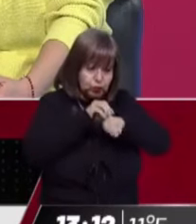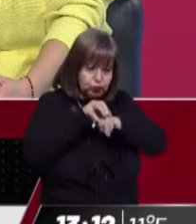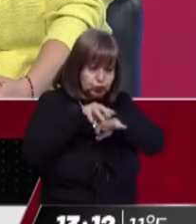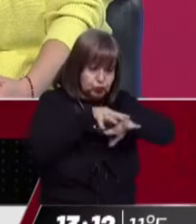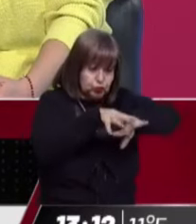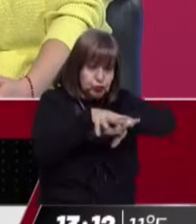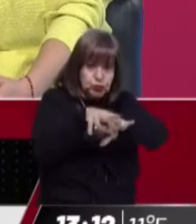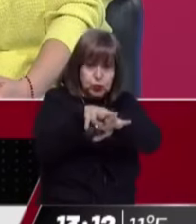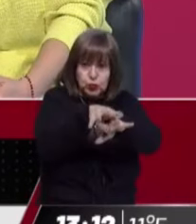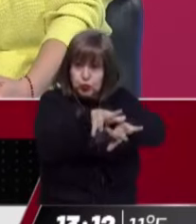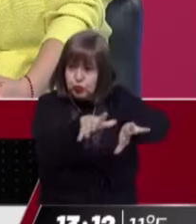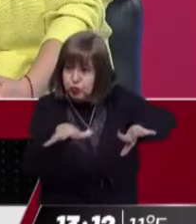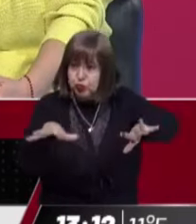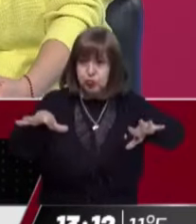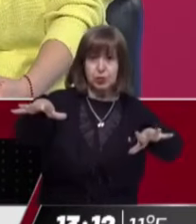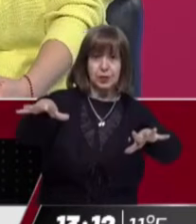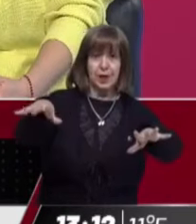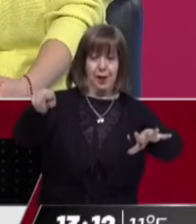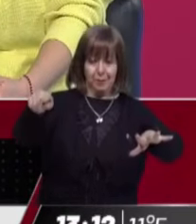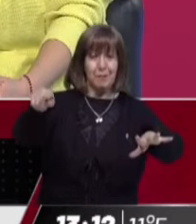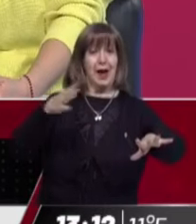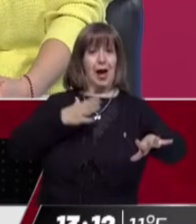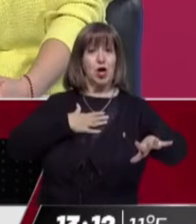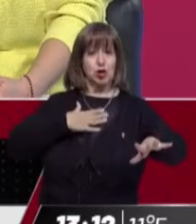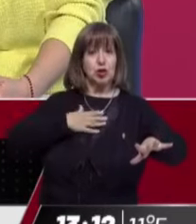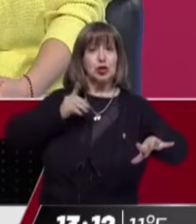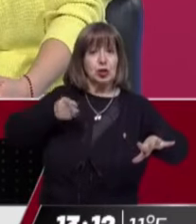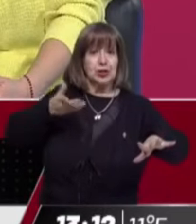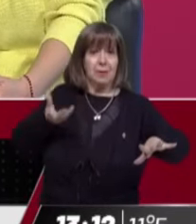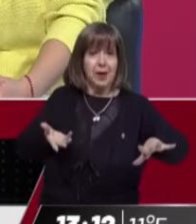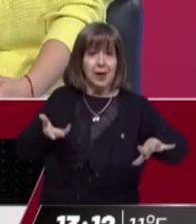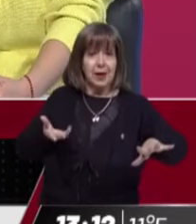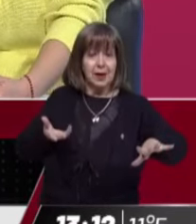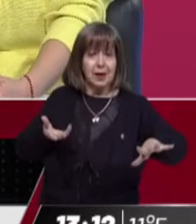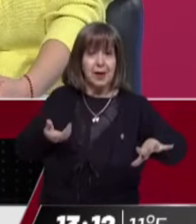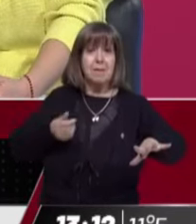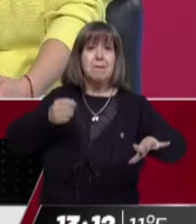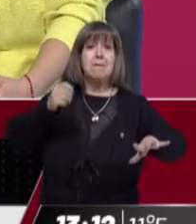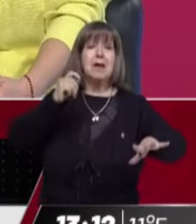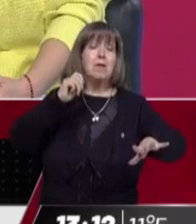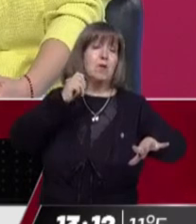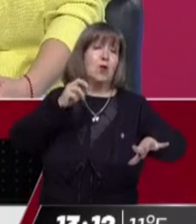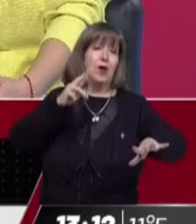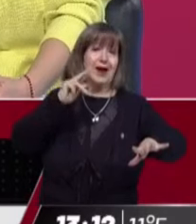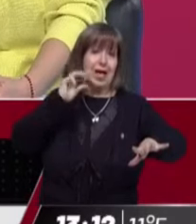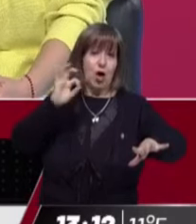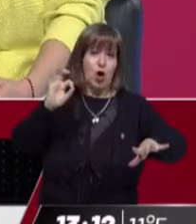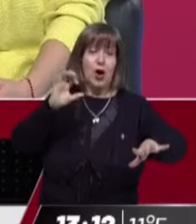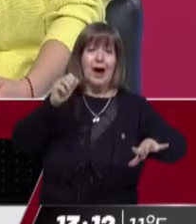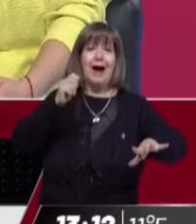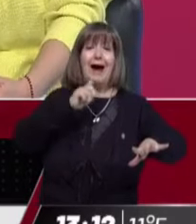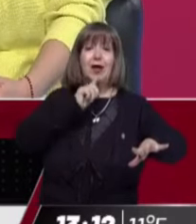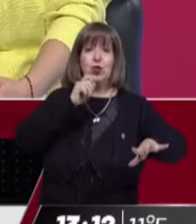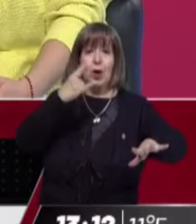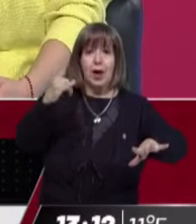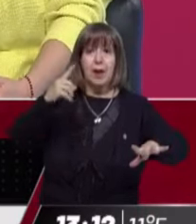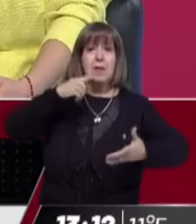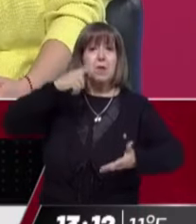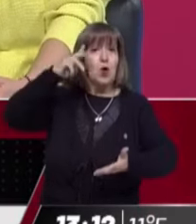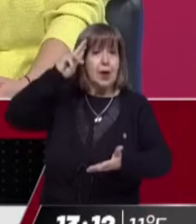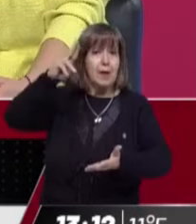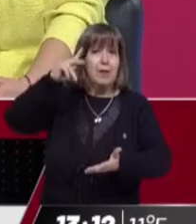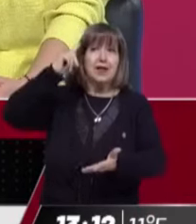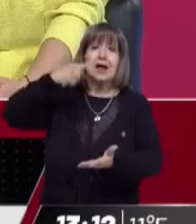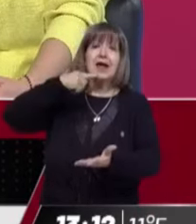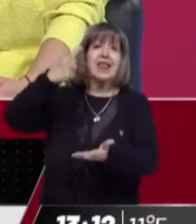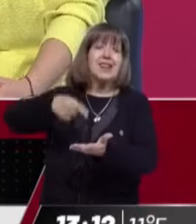aquí, tengamos presencia del río Atuel en la provincia de La Pampa y se cumpla el fallo del